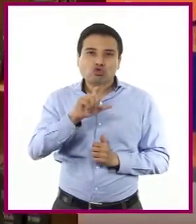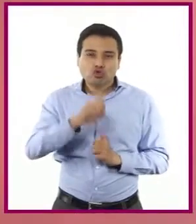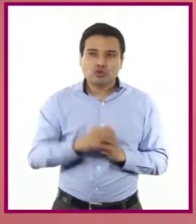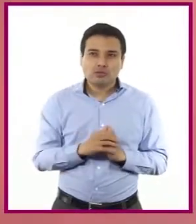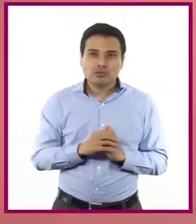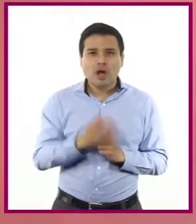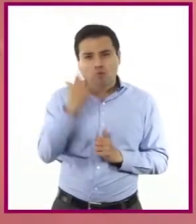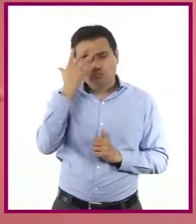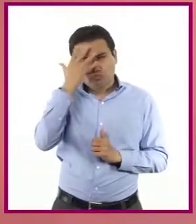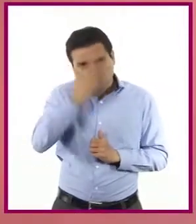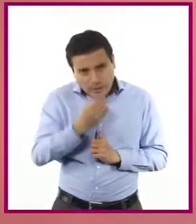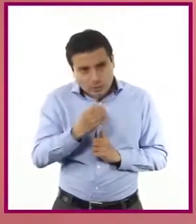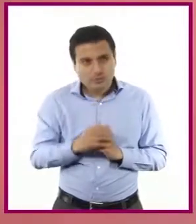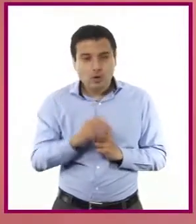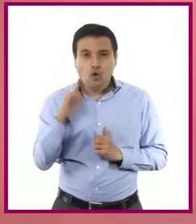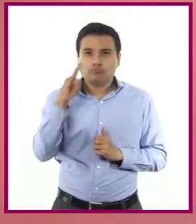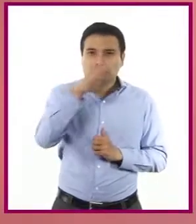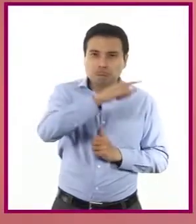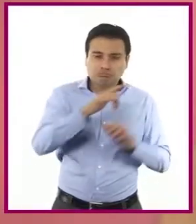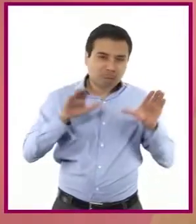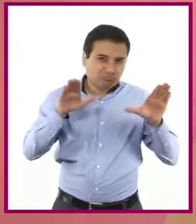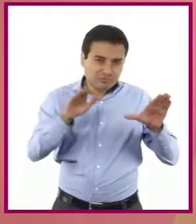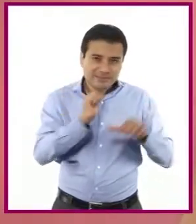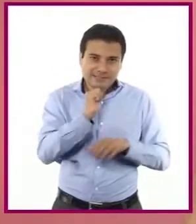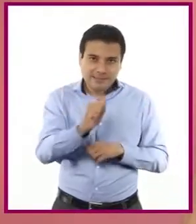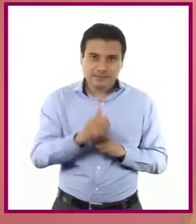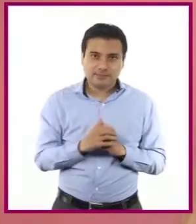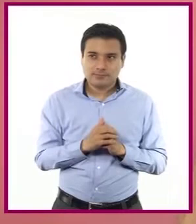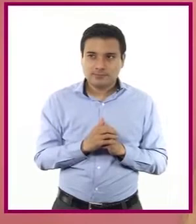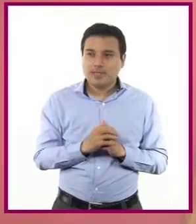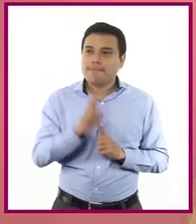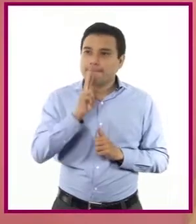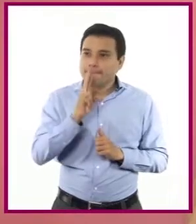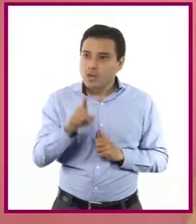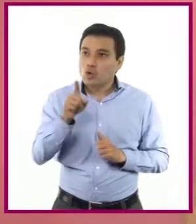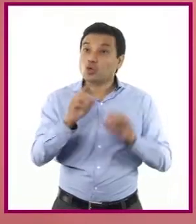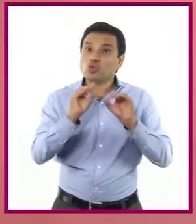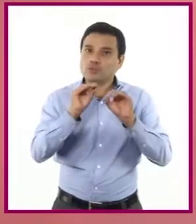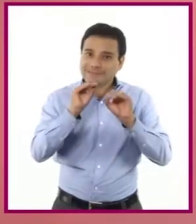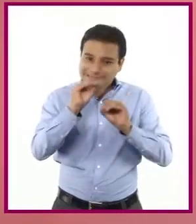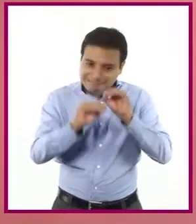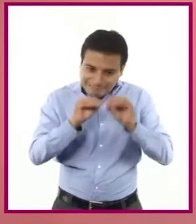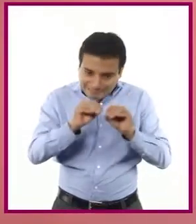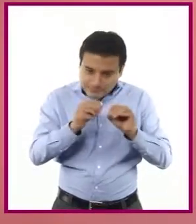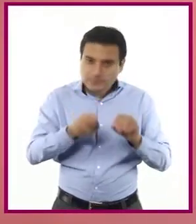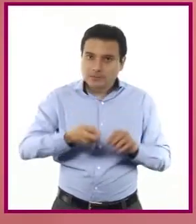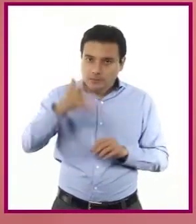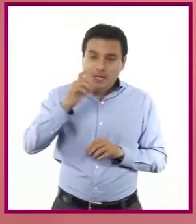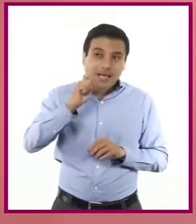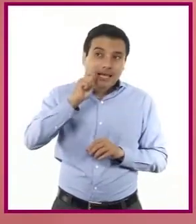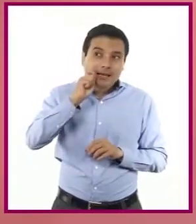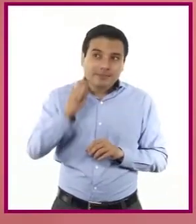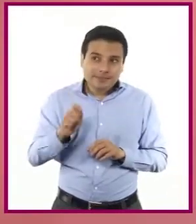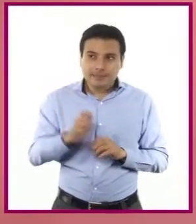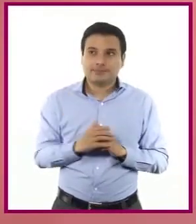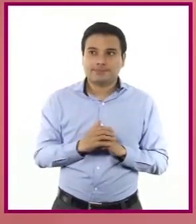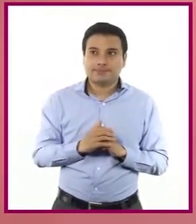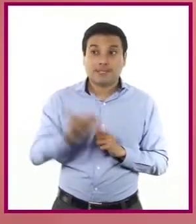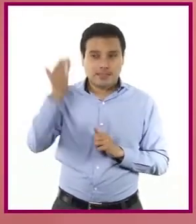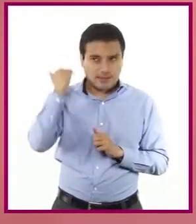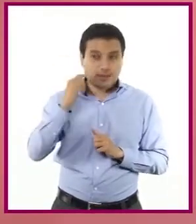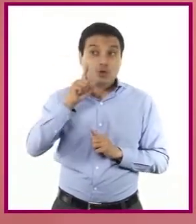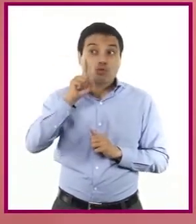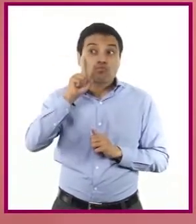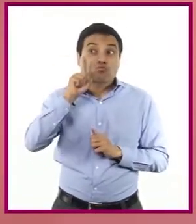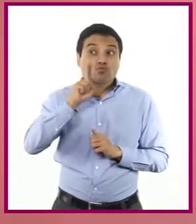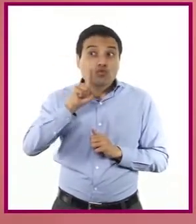nada. ¿Por qué no lo arreglas y le llamas Amistad? En honor al avión en que Amelia Earhart cruzó el Océano